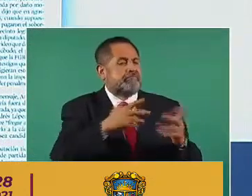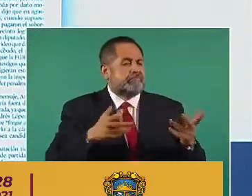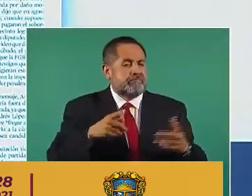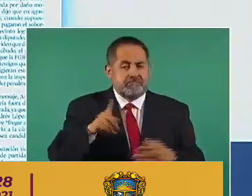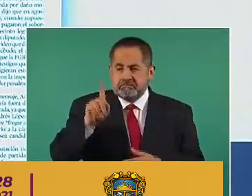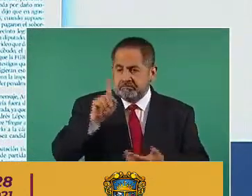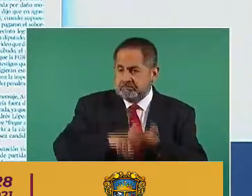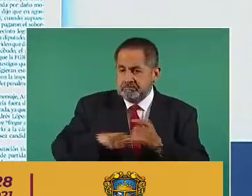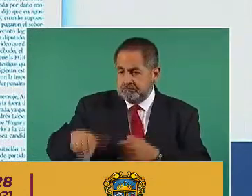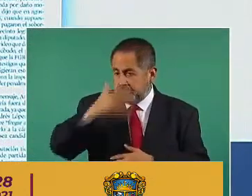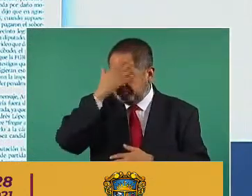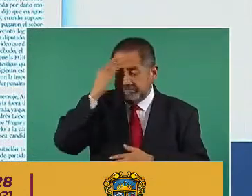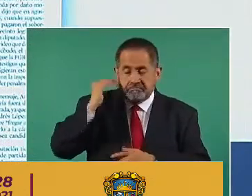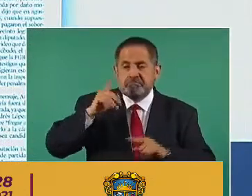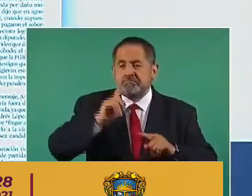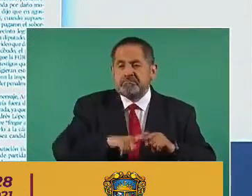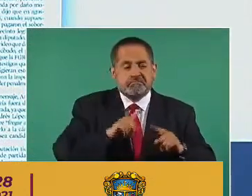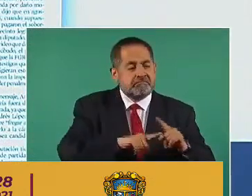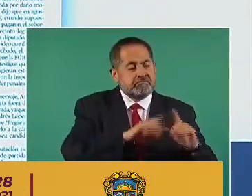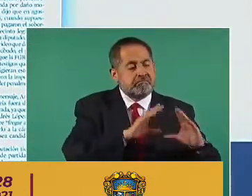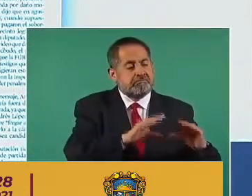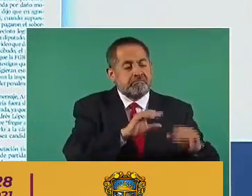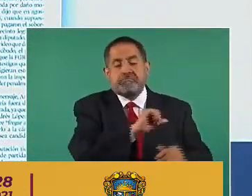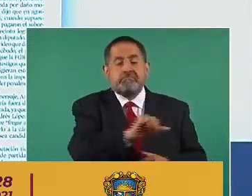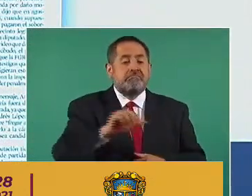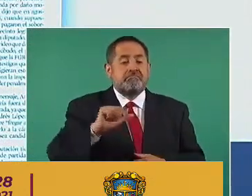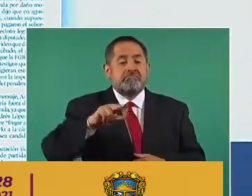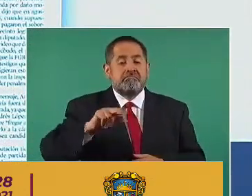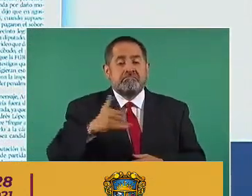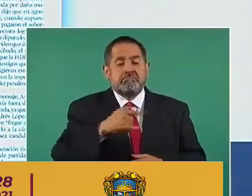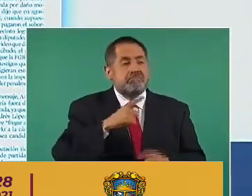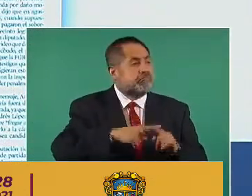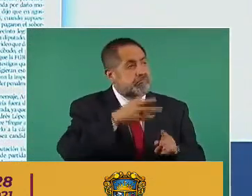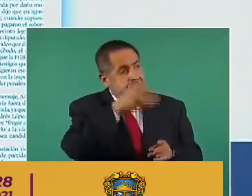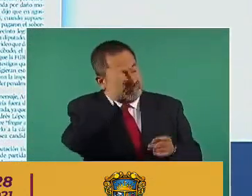no lo saben, porque es hasta ahora